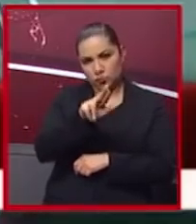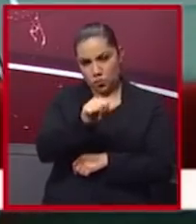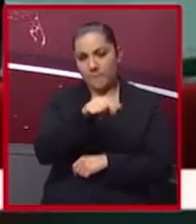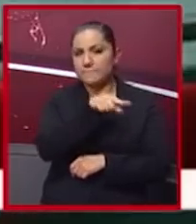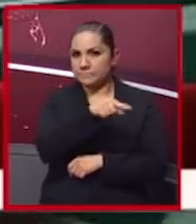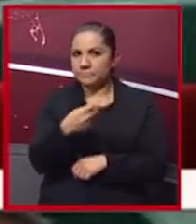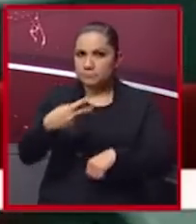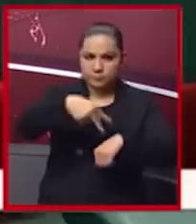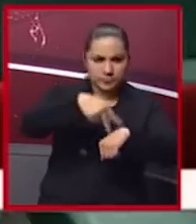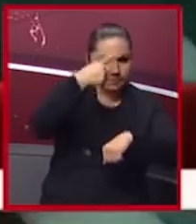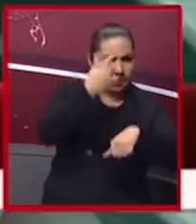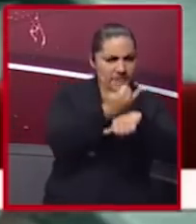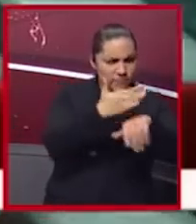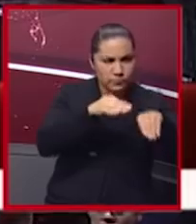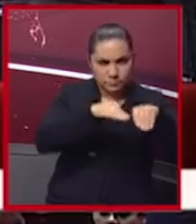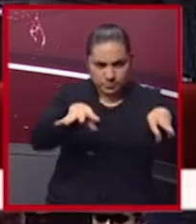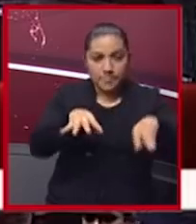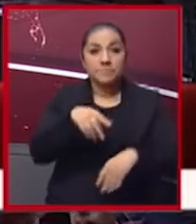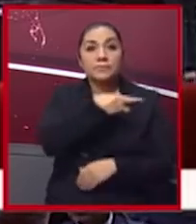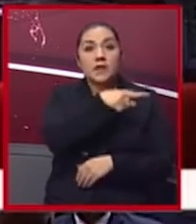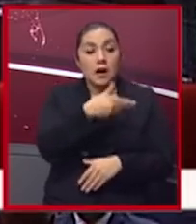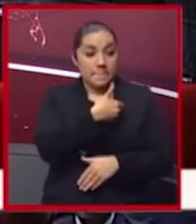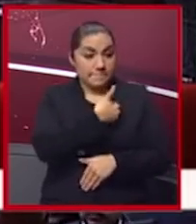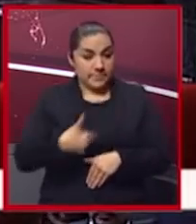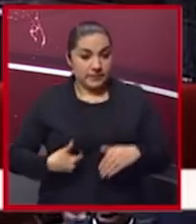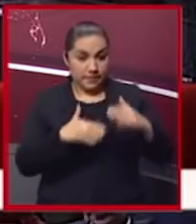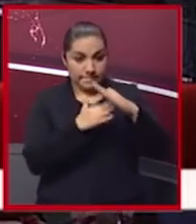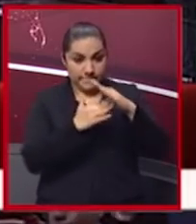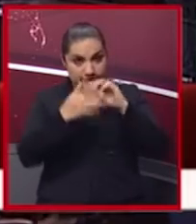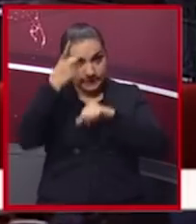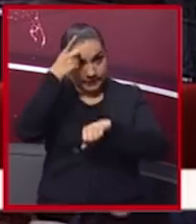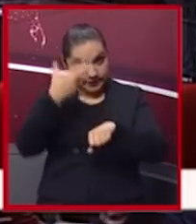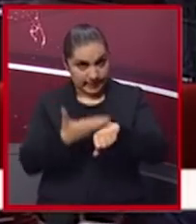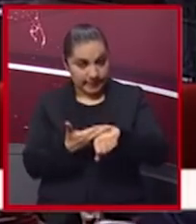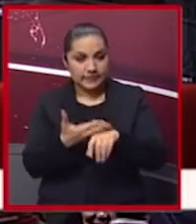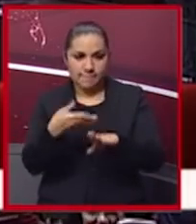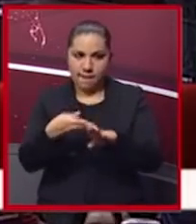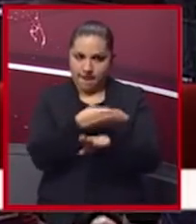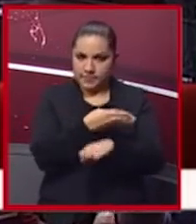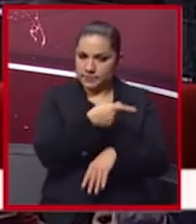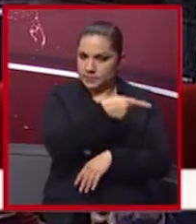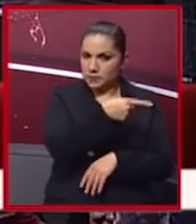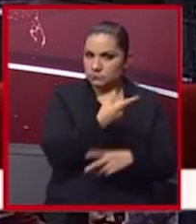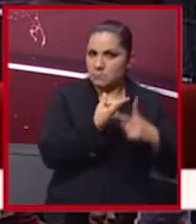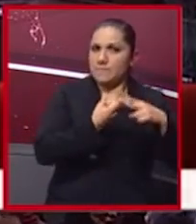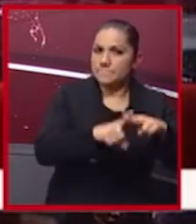presidente de la mesa directiva, el diputado Porfirio Muñoz Ledo, tomó la protesta de ley al funcionario.